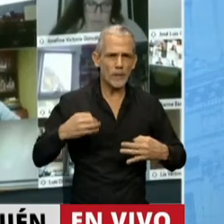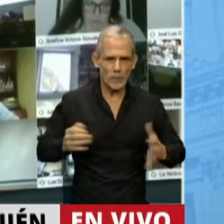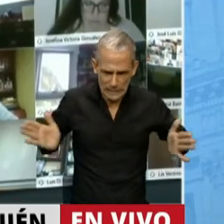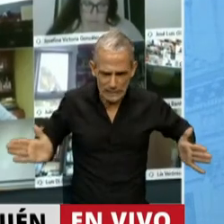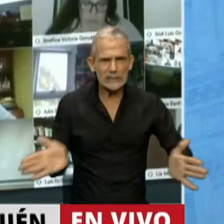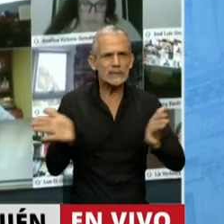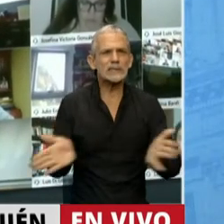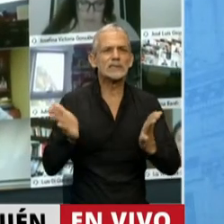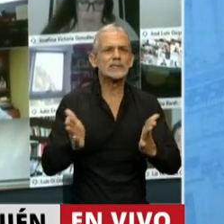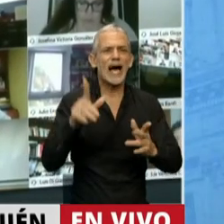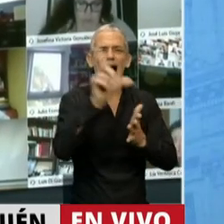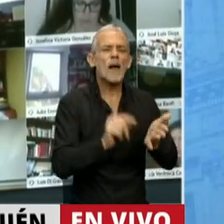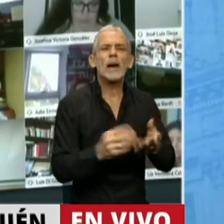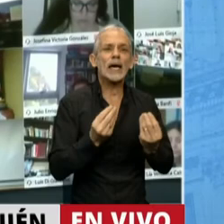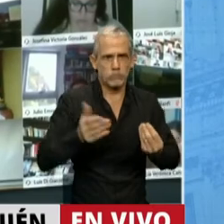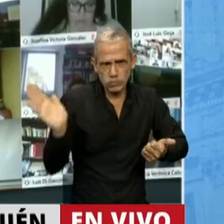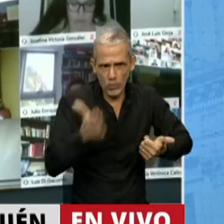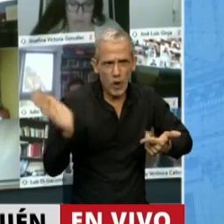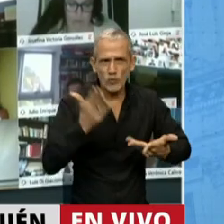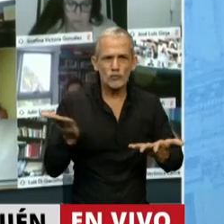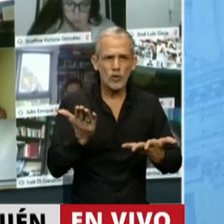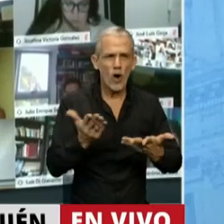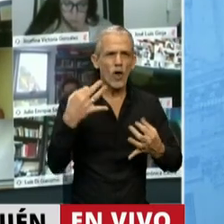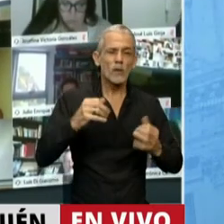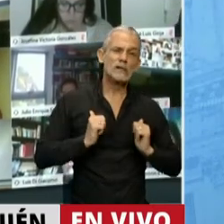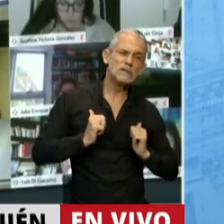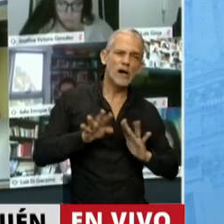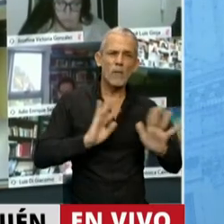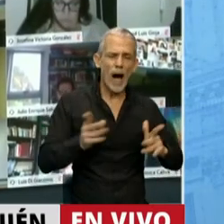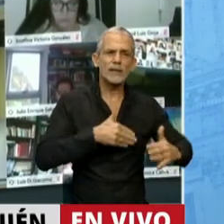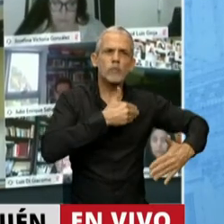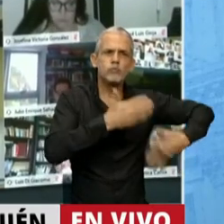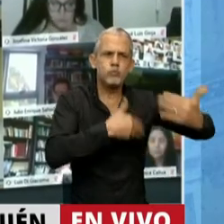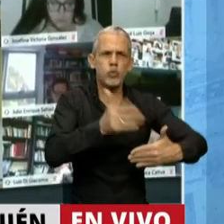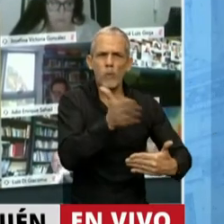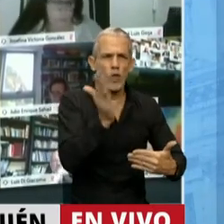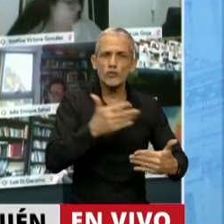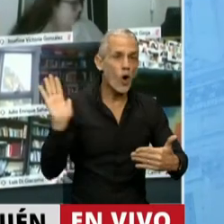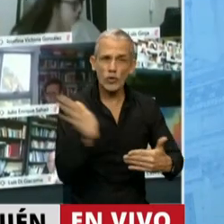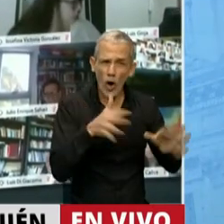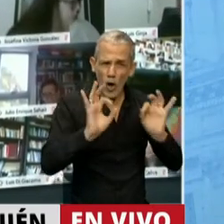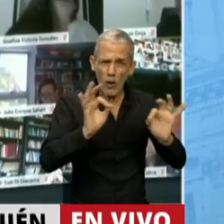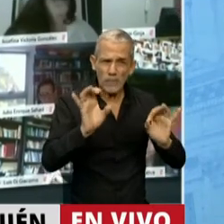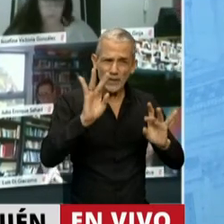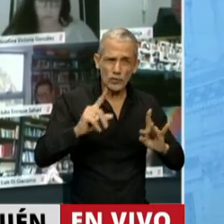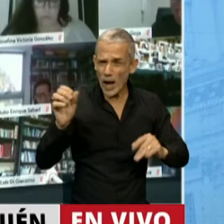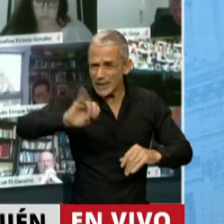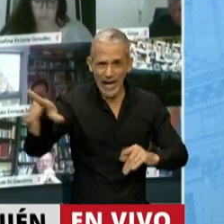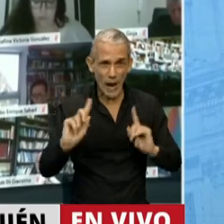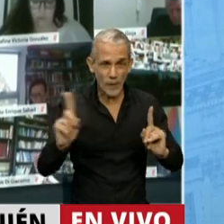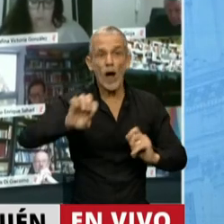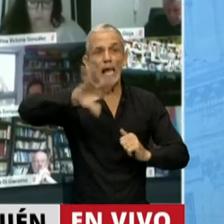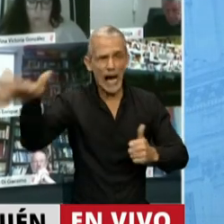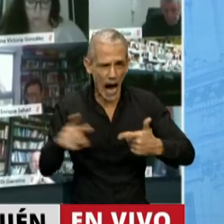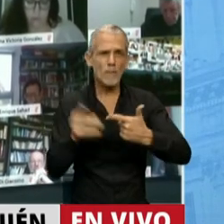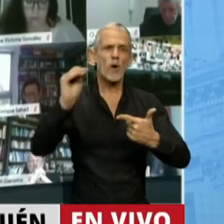producir. Tenemos que poner en marcha el aparato productivo, todo el aparato productivo, el